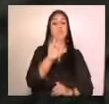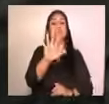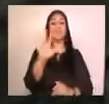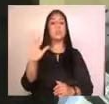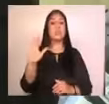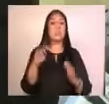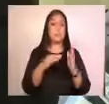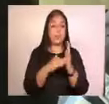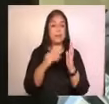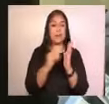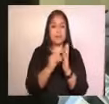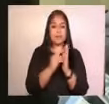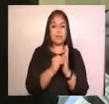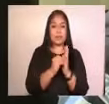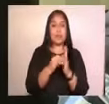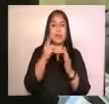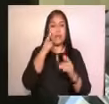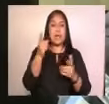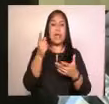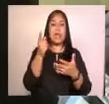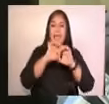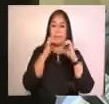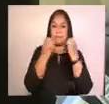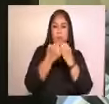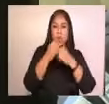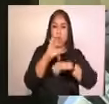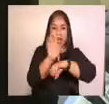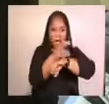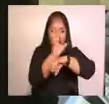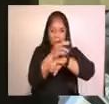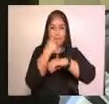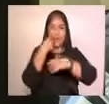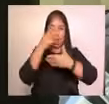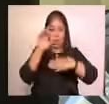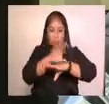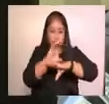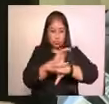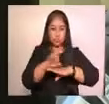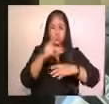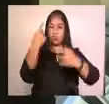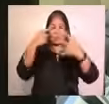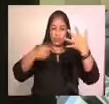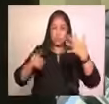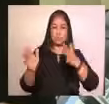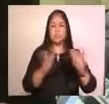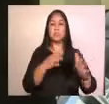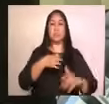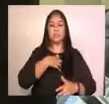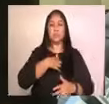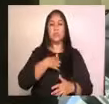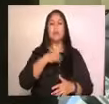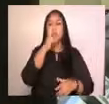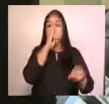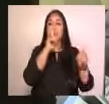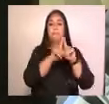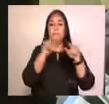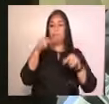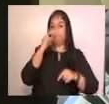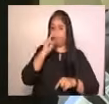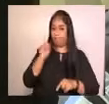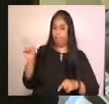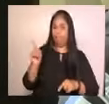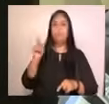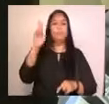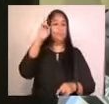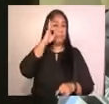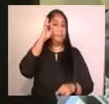1.355.000 quetzales en mobiliario y equipo. Pero también esta obra es un recordatorio de nuestro compromiso